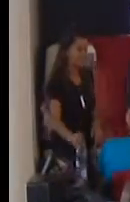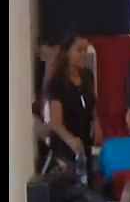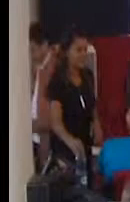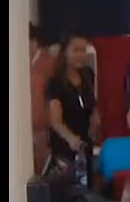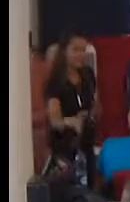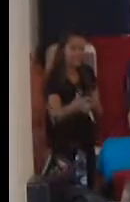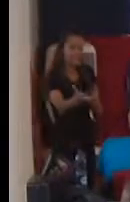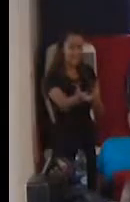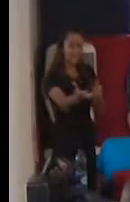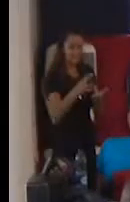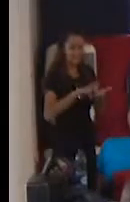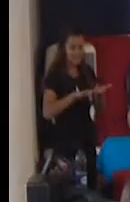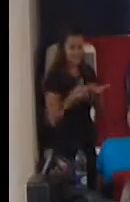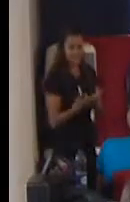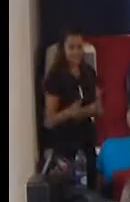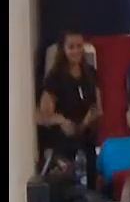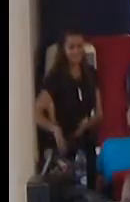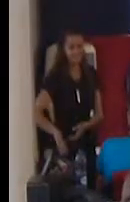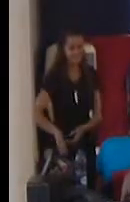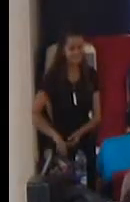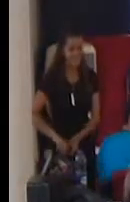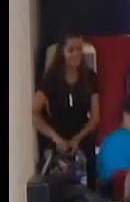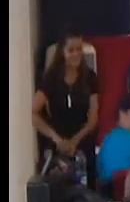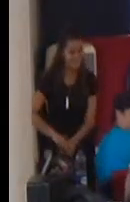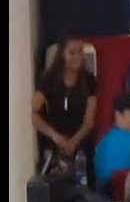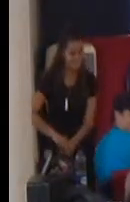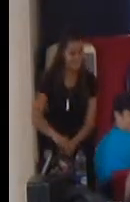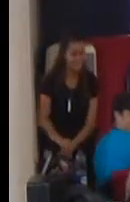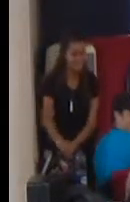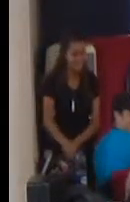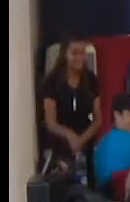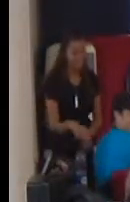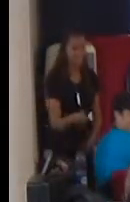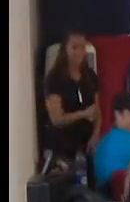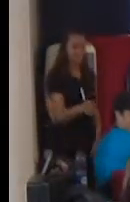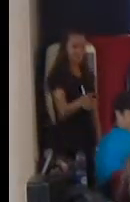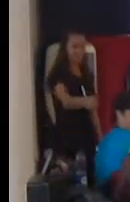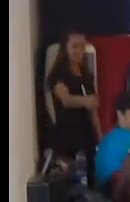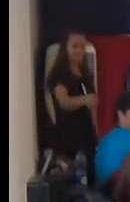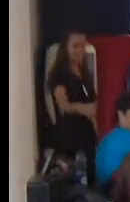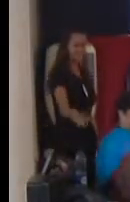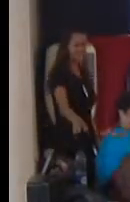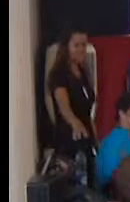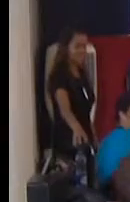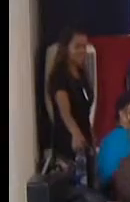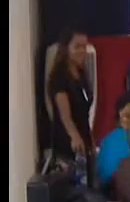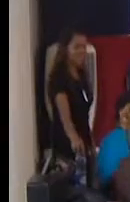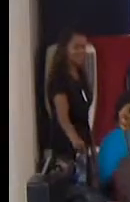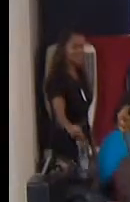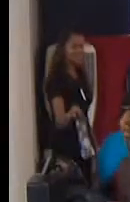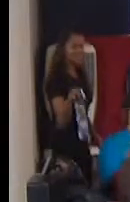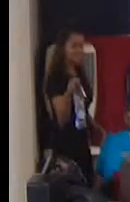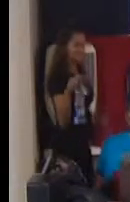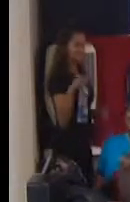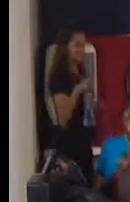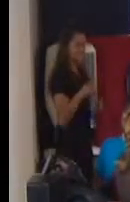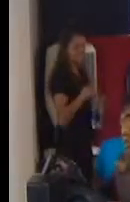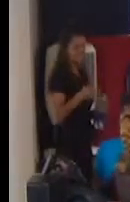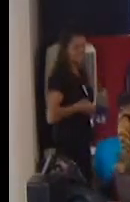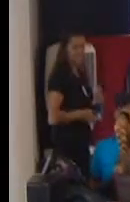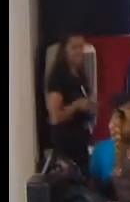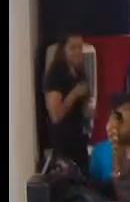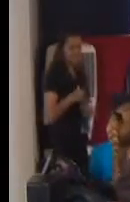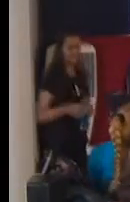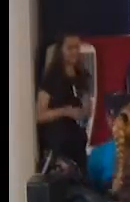Muy buenas tardes. Mi nombre es Arnulfo Alberrío, somos Asociación de Desplazados y Discapacitados de Colombia, la fundación de